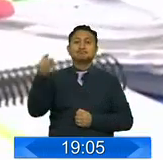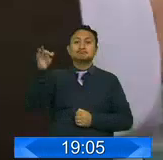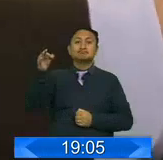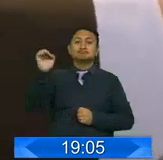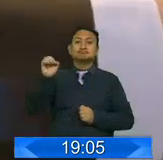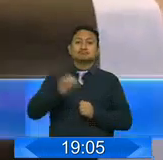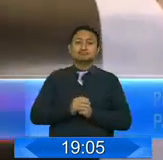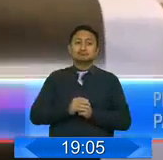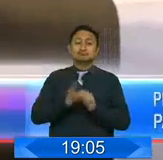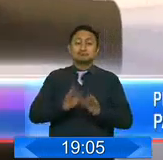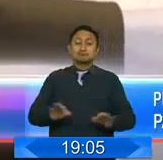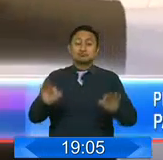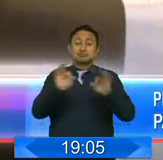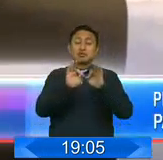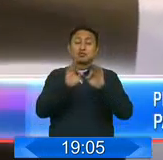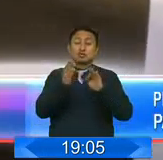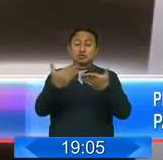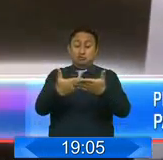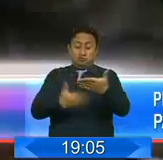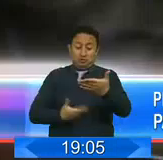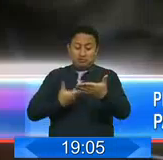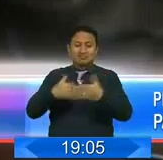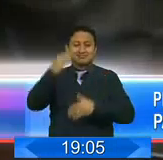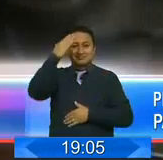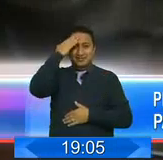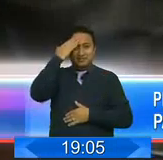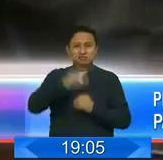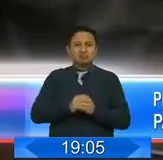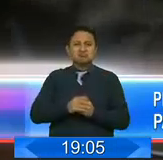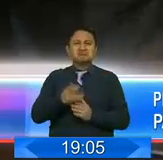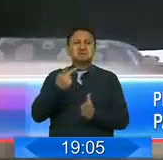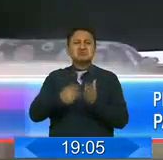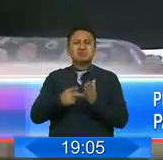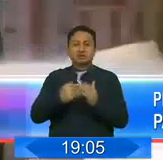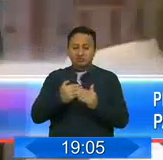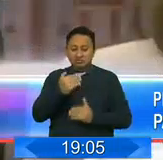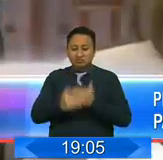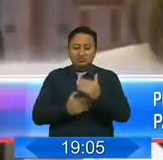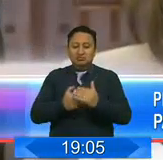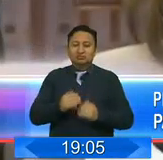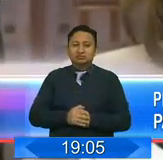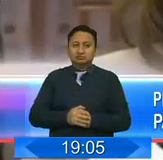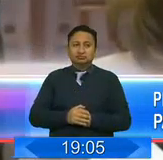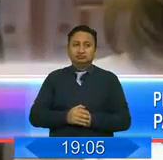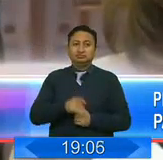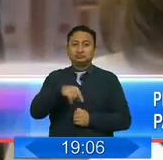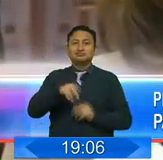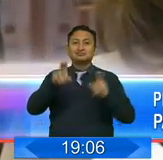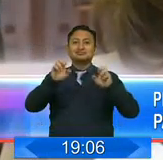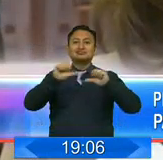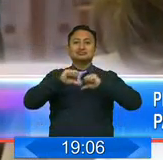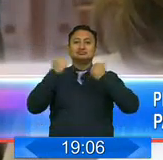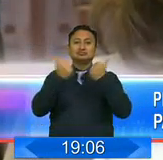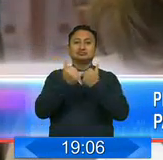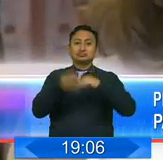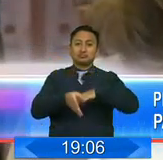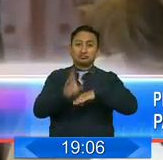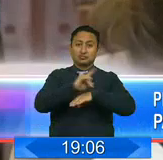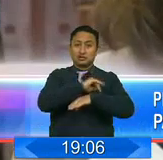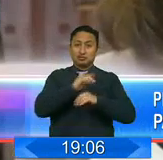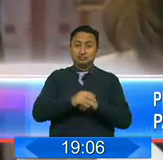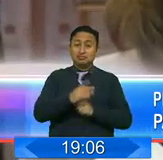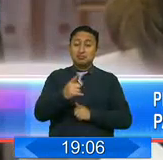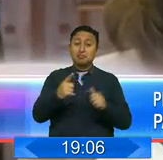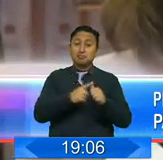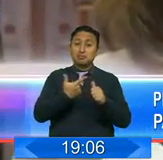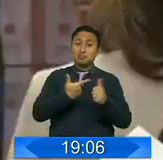será sustancial, asegura la presidenta, para determinar qué paso siguiente dar. Nosotros en el ámbito de la Asamblea Nacional debemos precautelar